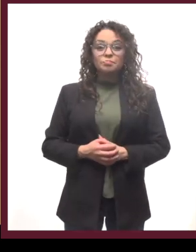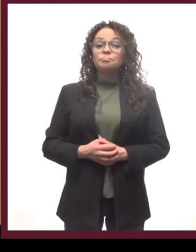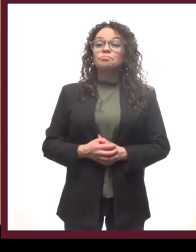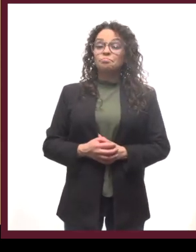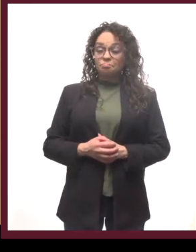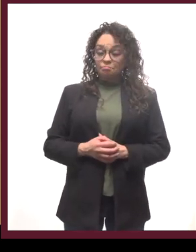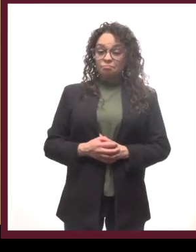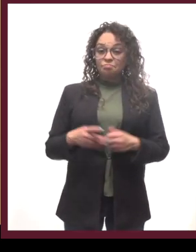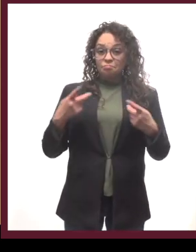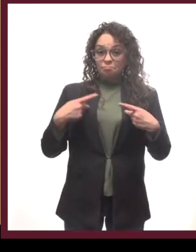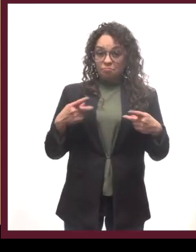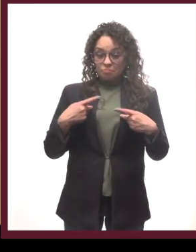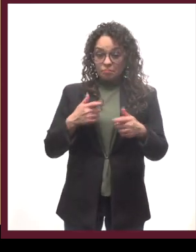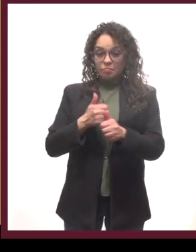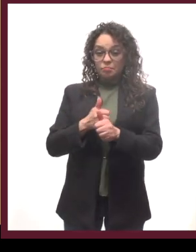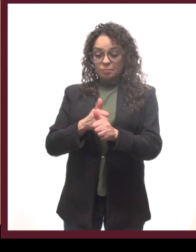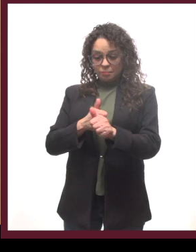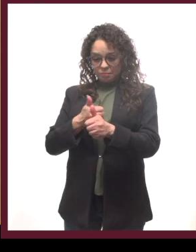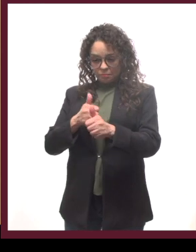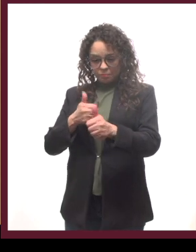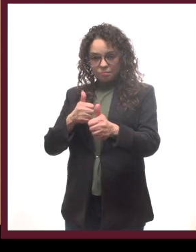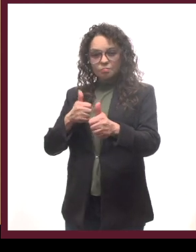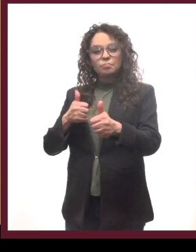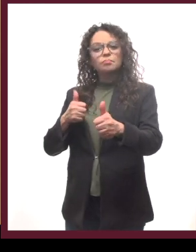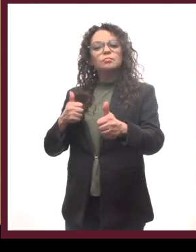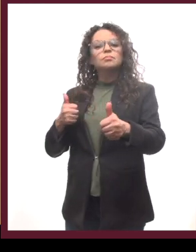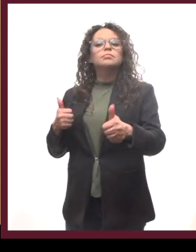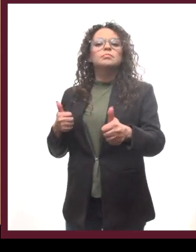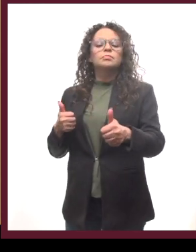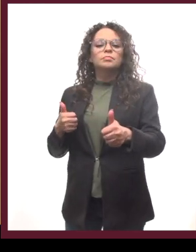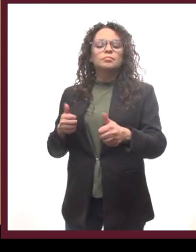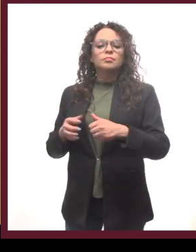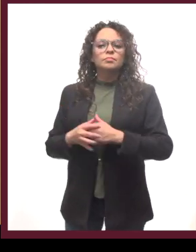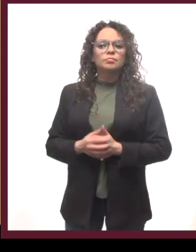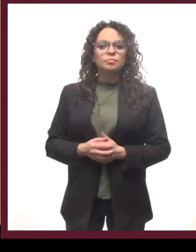Los mirones que guardan su distancia con cautela.